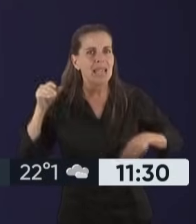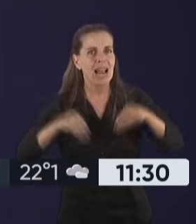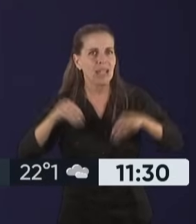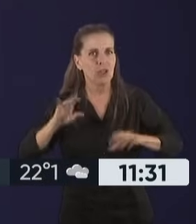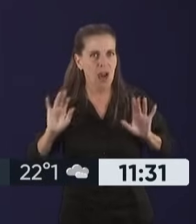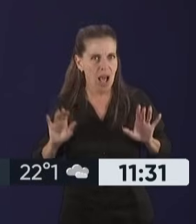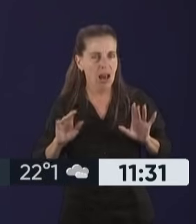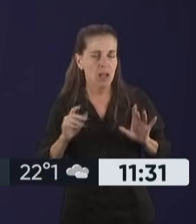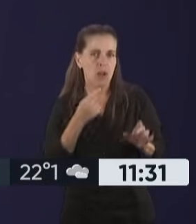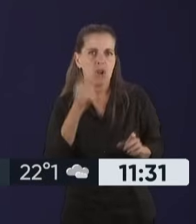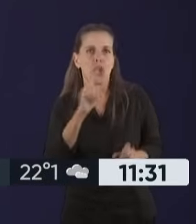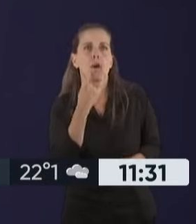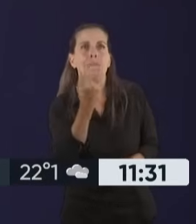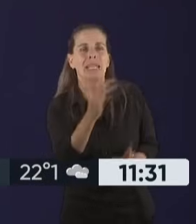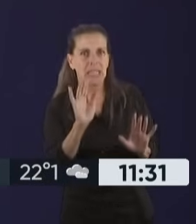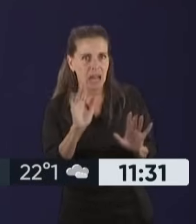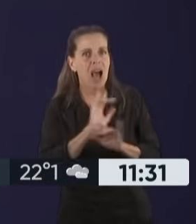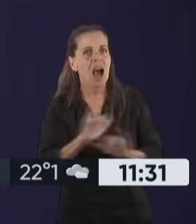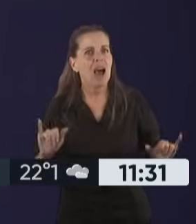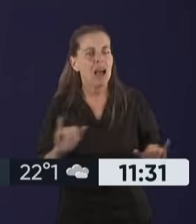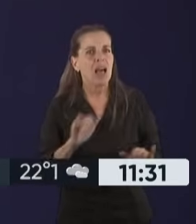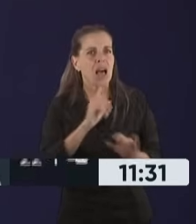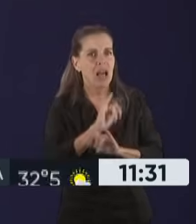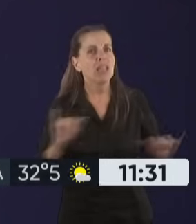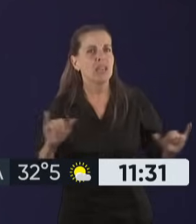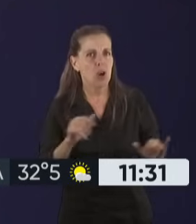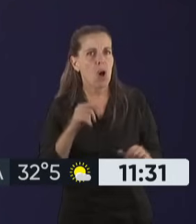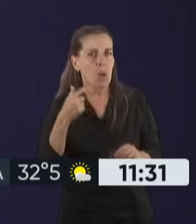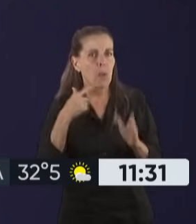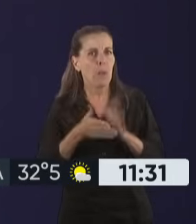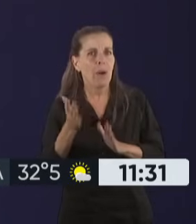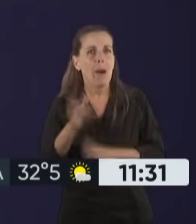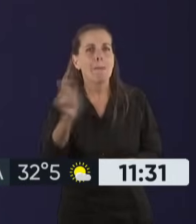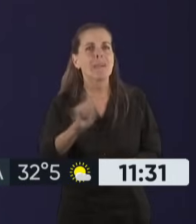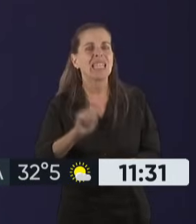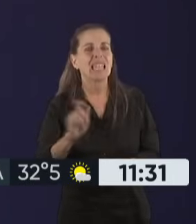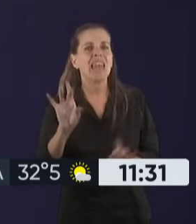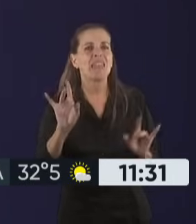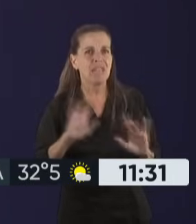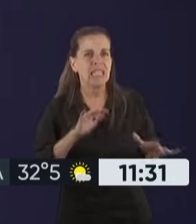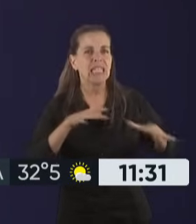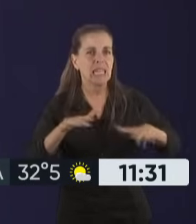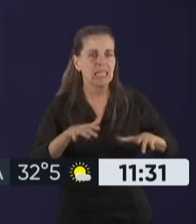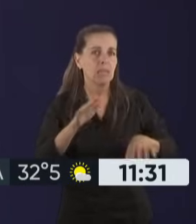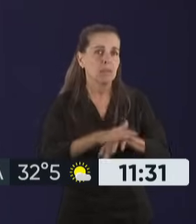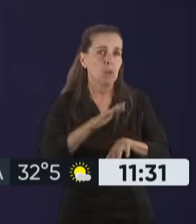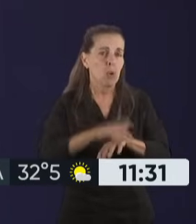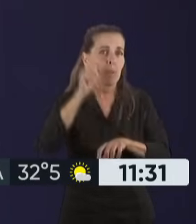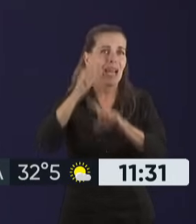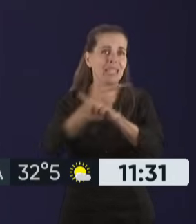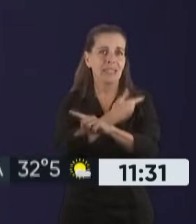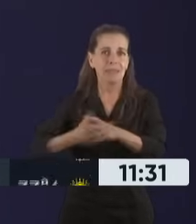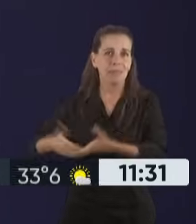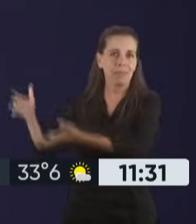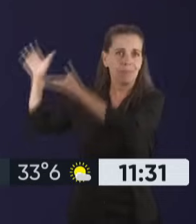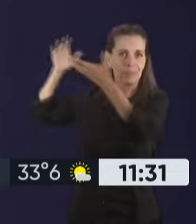nunca nadie lo ocultó, el que íbamos a pasar meses difíciles, explicando, por supuesto, la herencia que en aquel momento